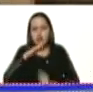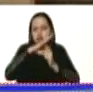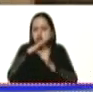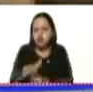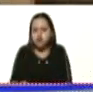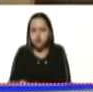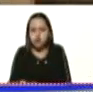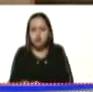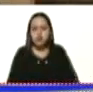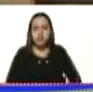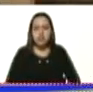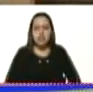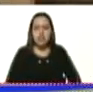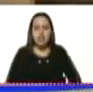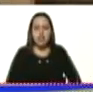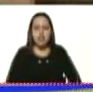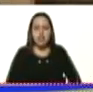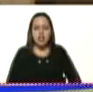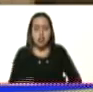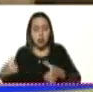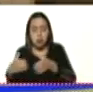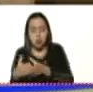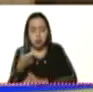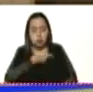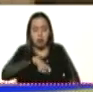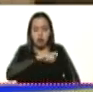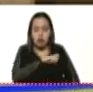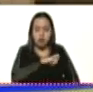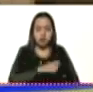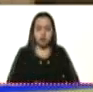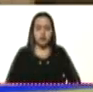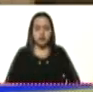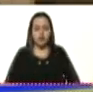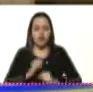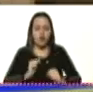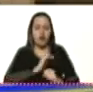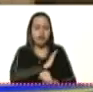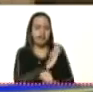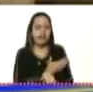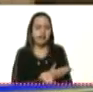colonial salvaje de la monarquía española?